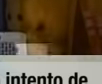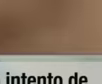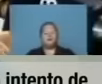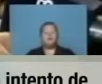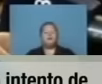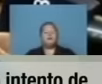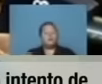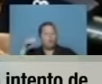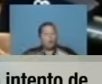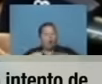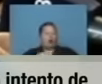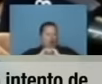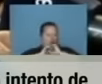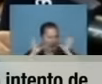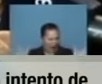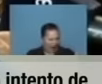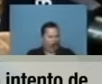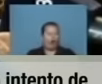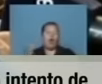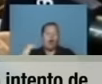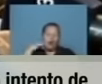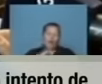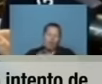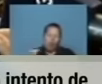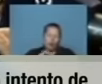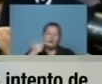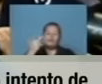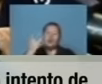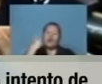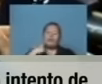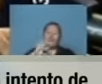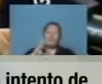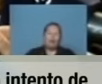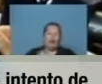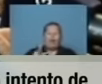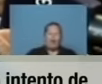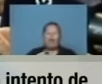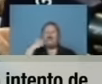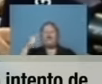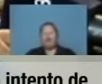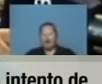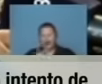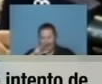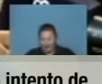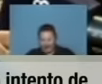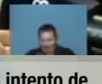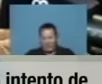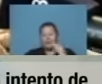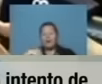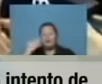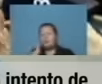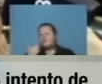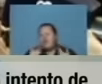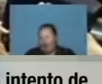esa manera. Una elección clara, se ha venido denunciando hace 3 o 4 días fraude y después se denuncia fraude, cosa que se